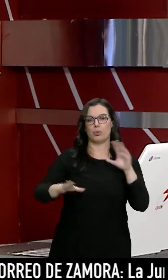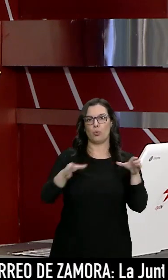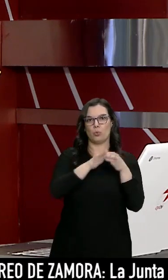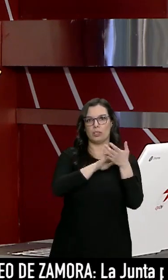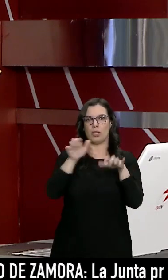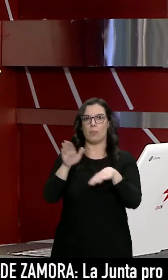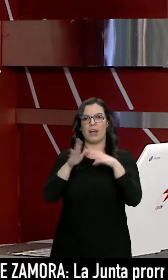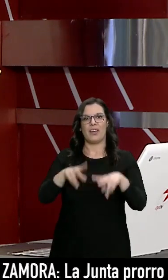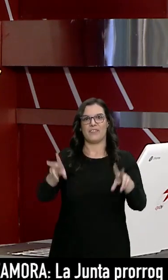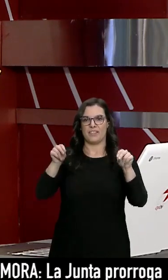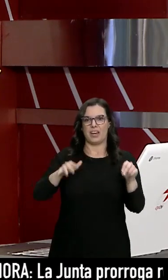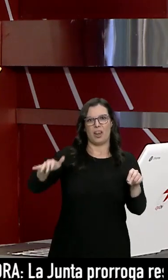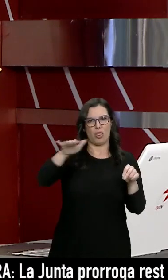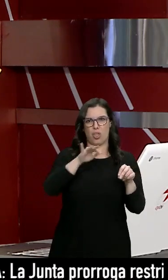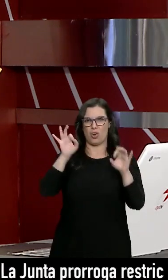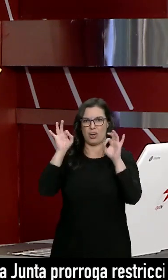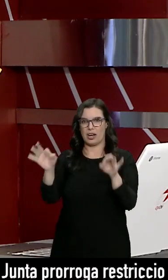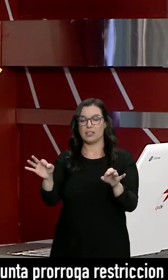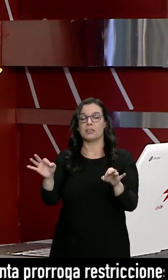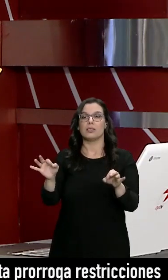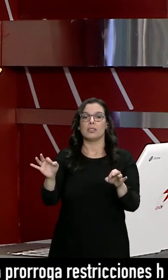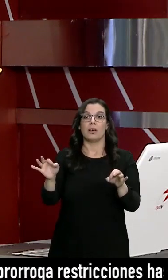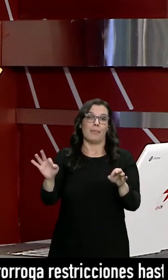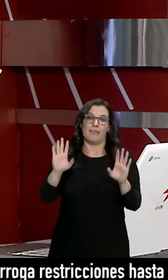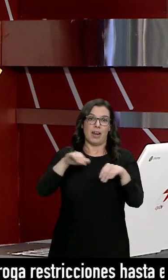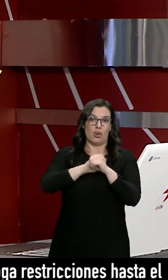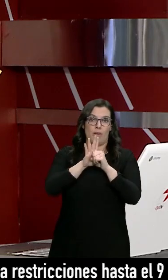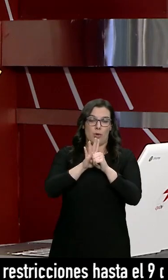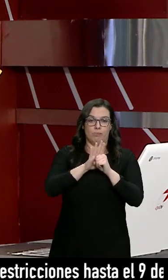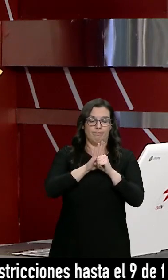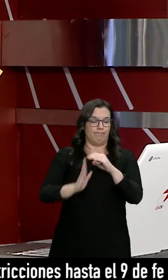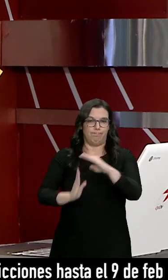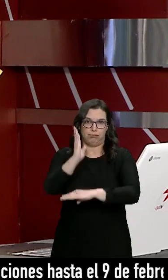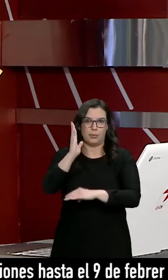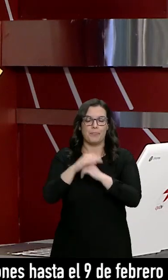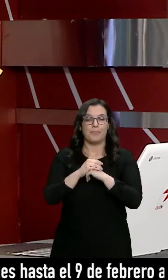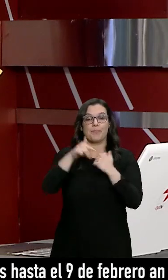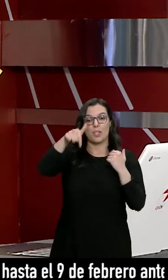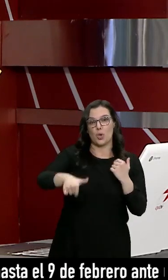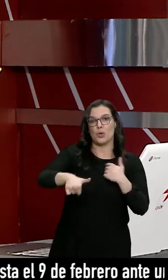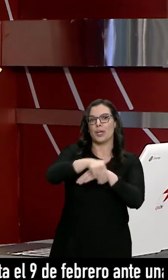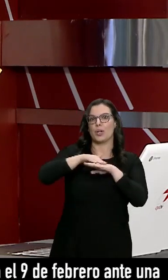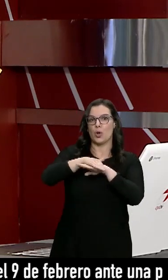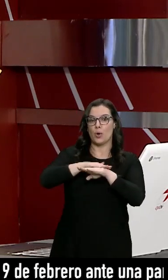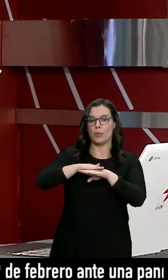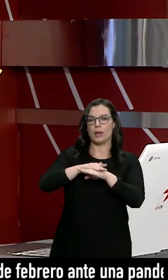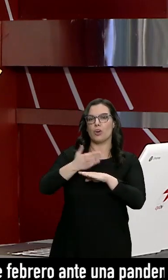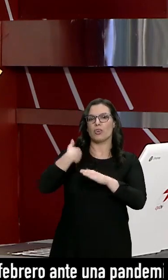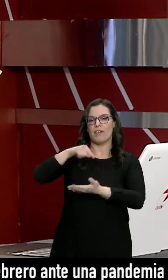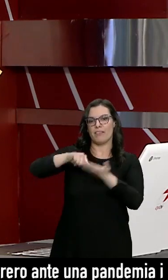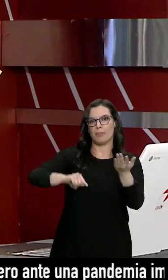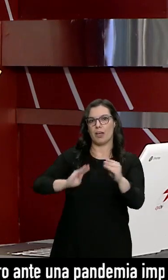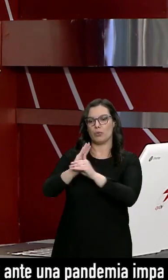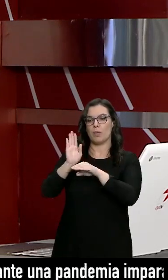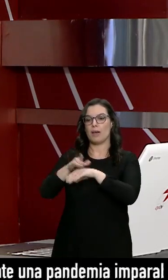Junta para acabar con estos asentamientos, pero la pandemia lo frenó todo. Hoy el gobierno regional firmará las ayudas para realojar a